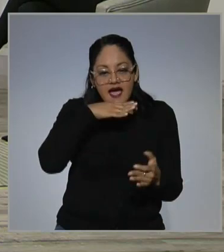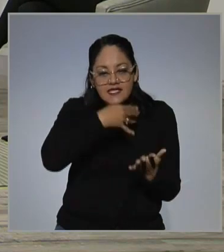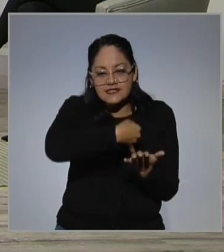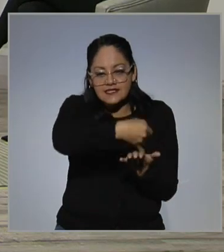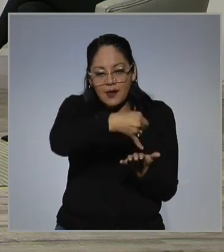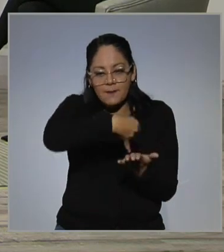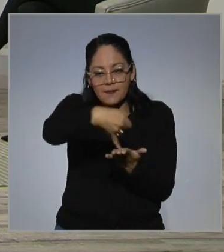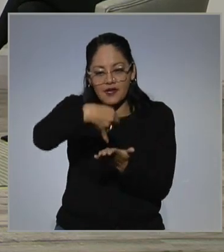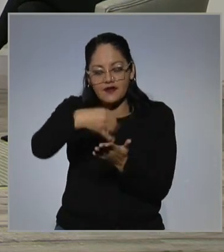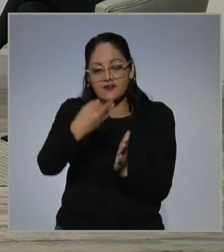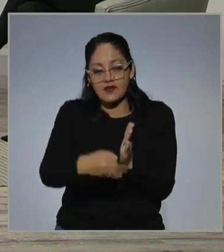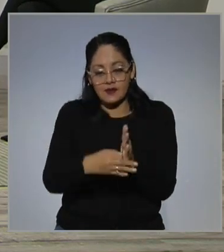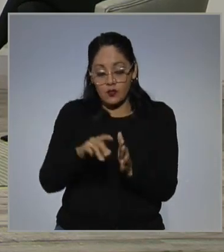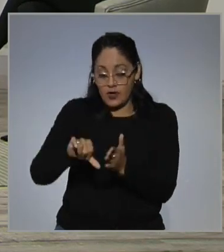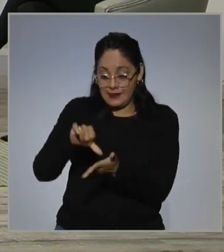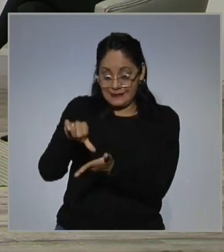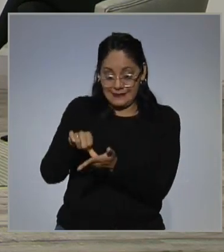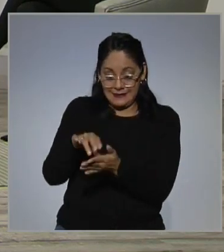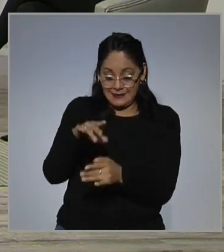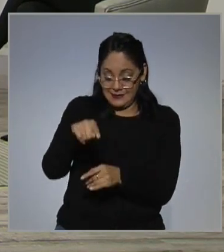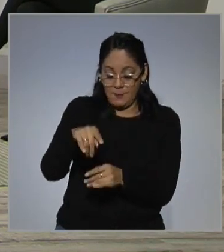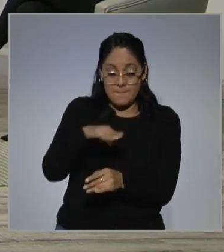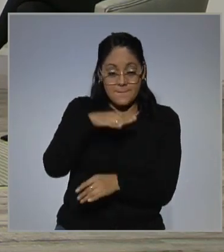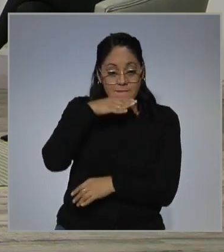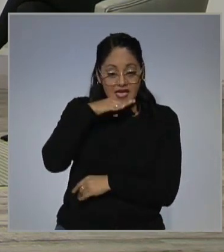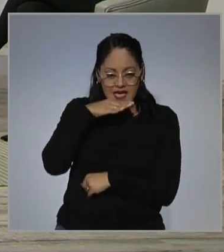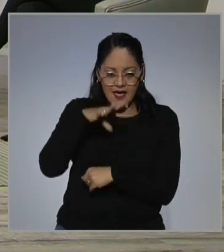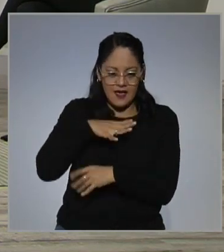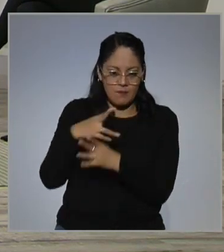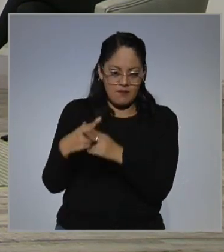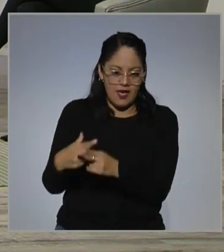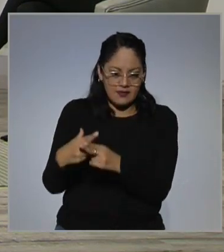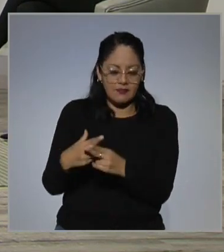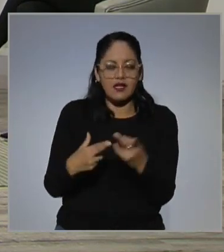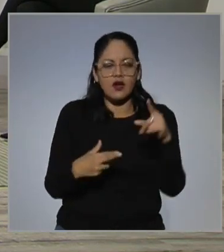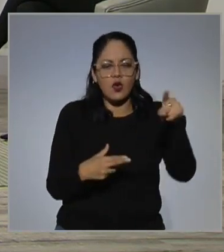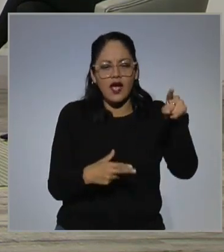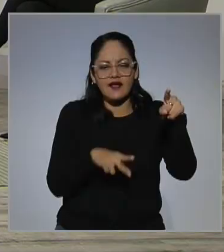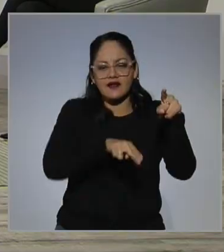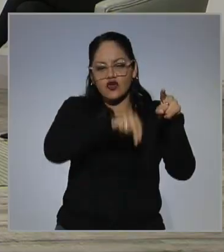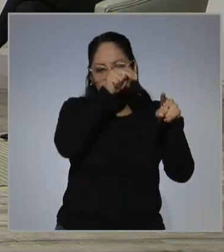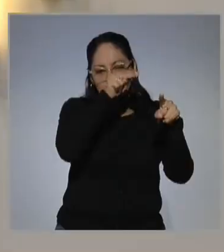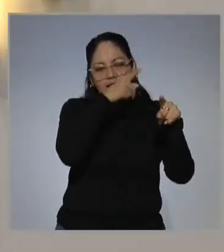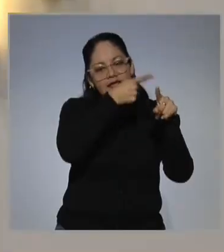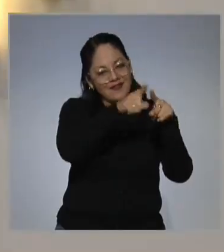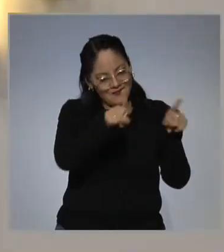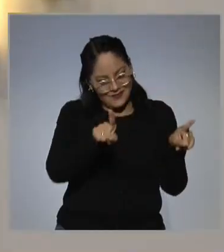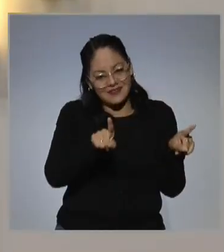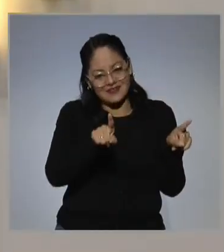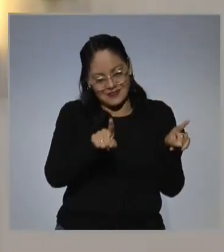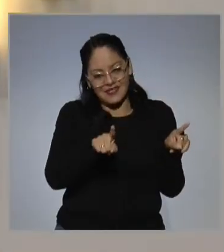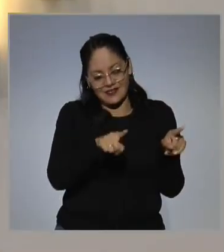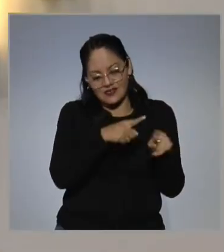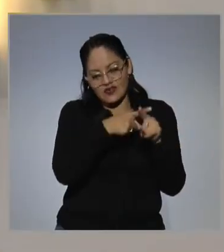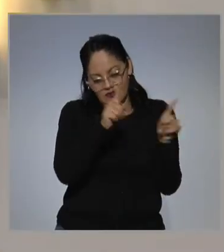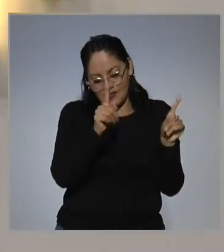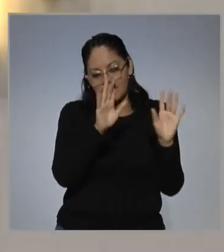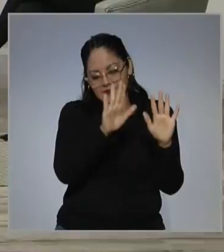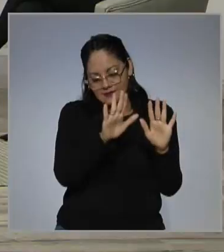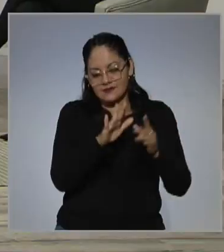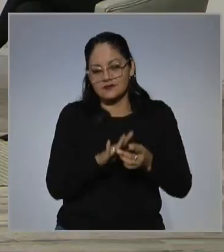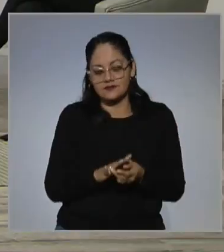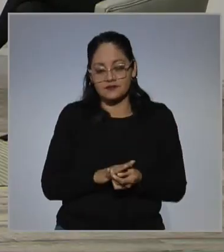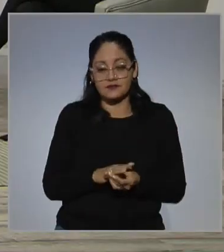decía, la parte central es el maíz, pero en el norte no se da, a menos a que sea riego. Hay otras actividades. A menos a que sea riego, ¿no?